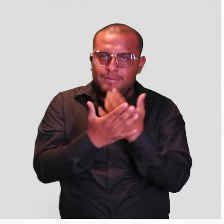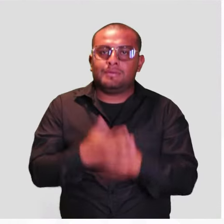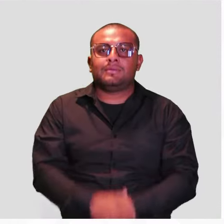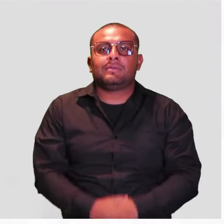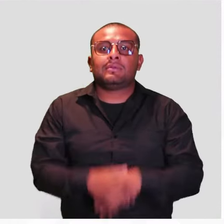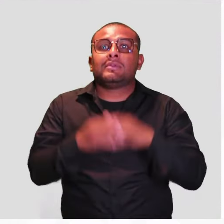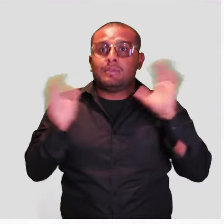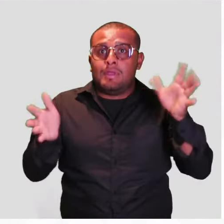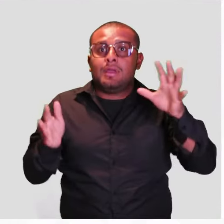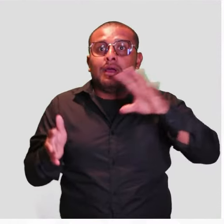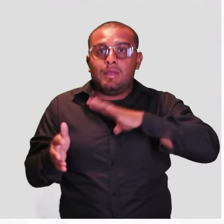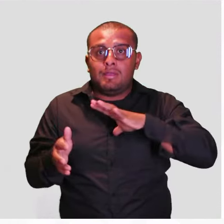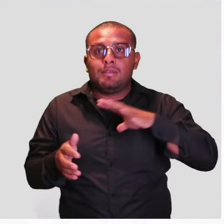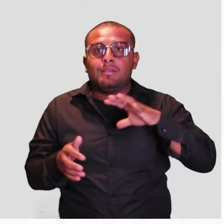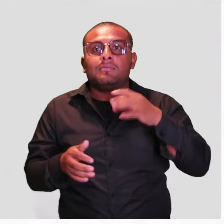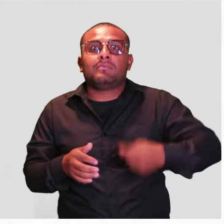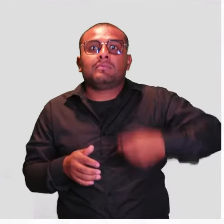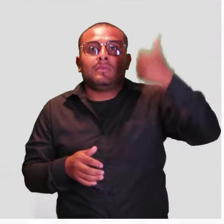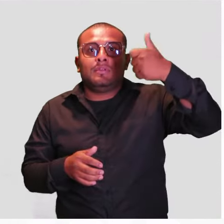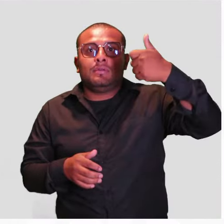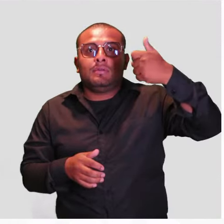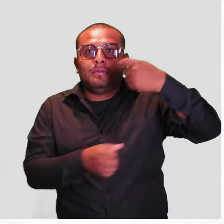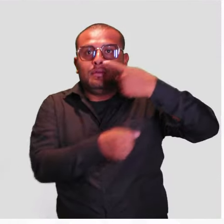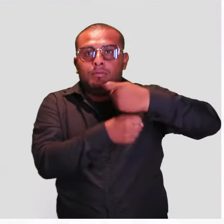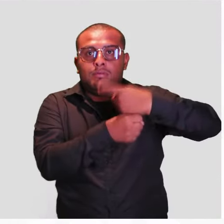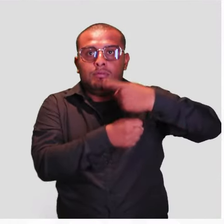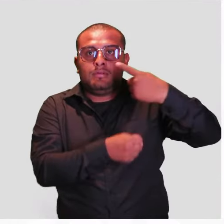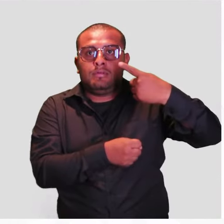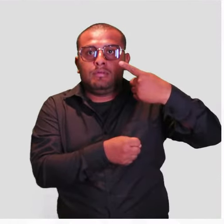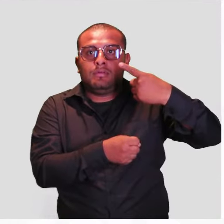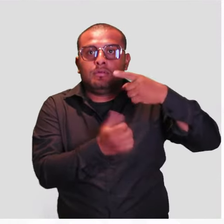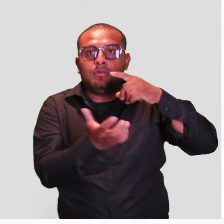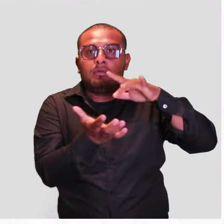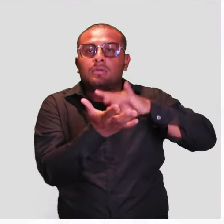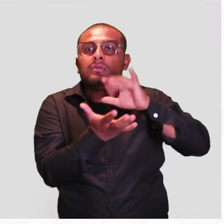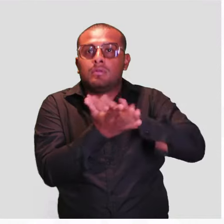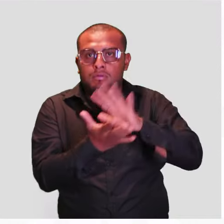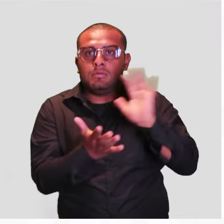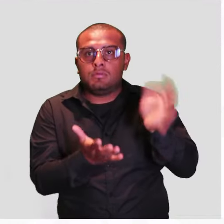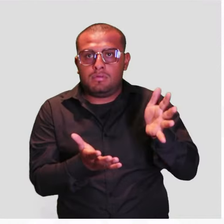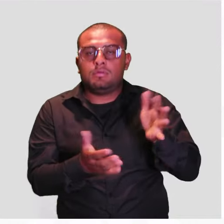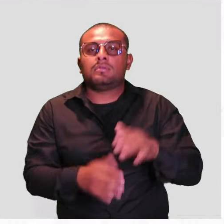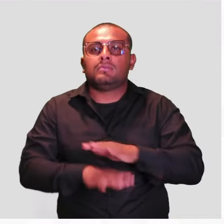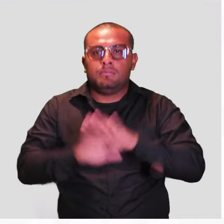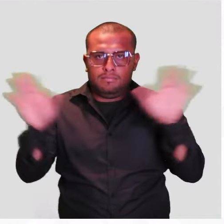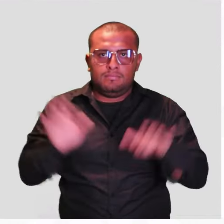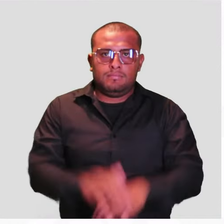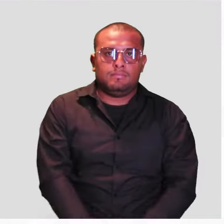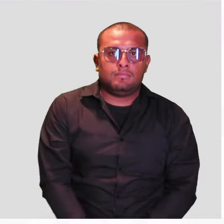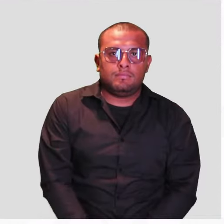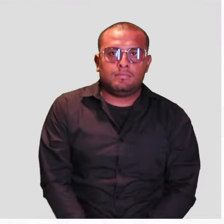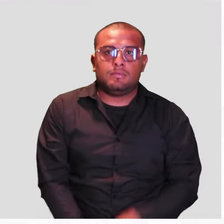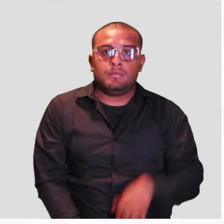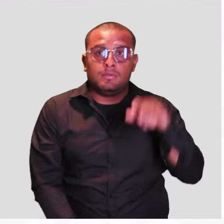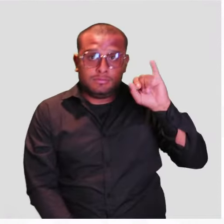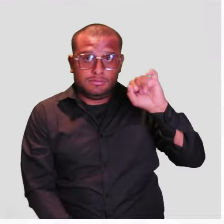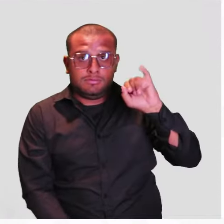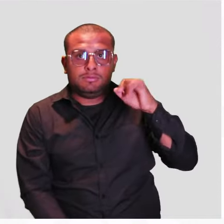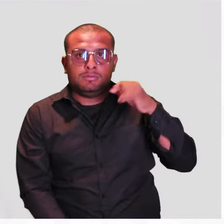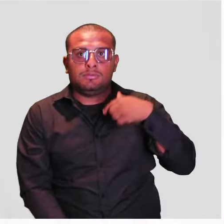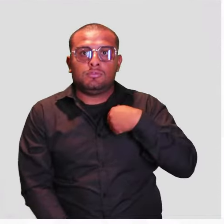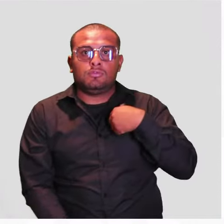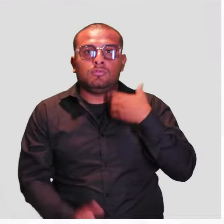tenemos a nuestro primer registro de esta tarde. Así es, y demos el uso de la voz a la